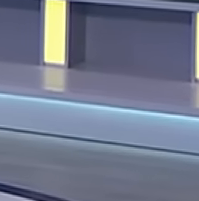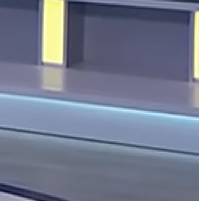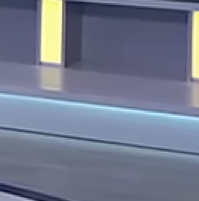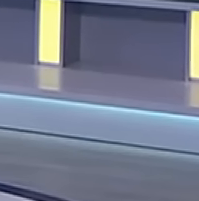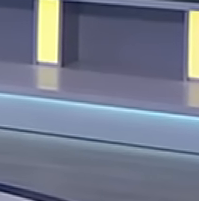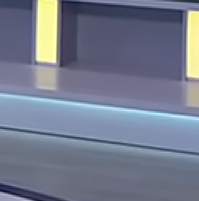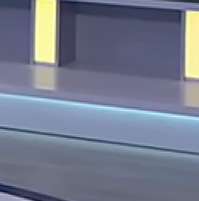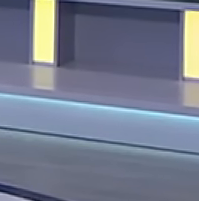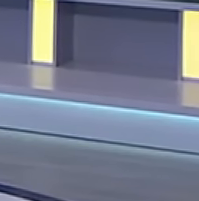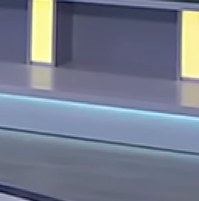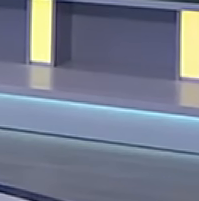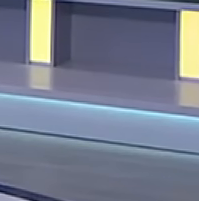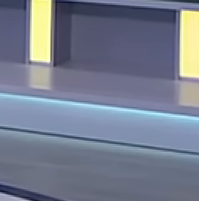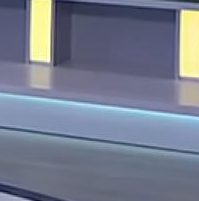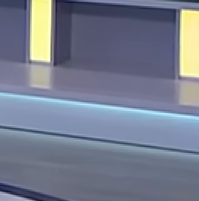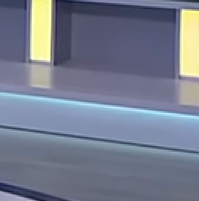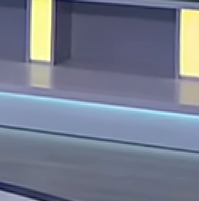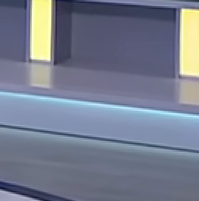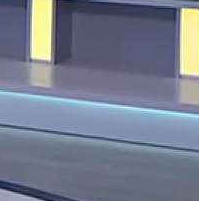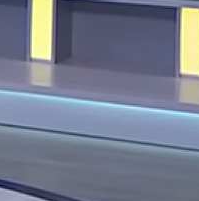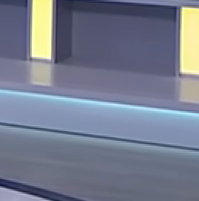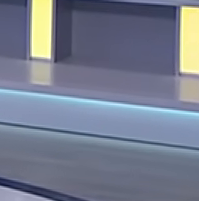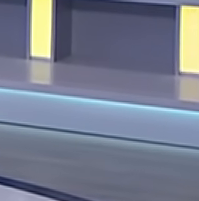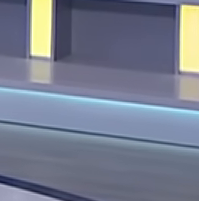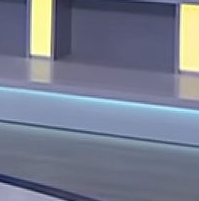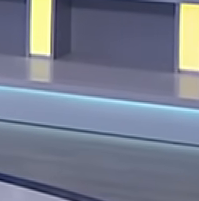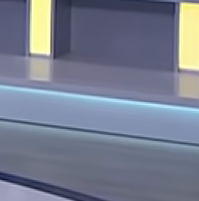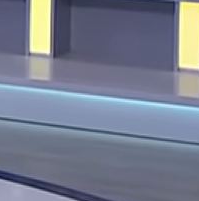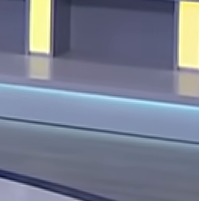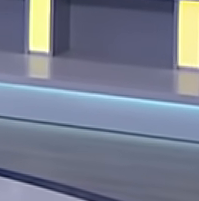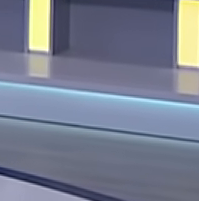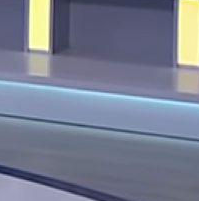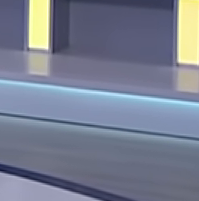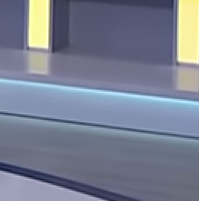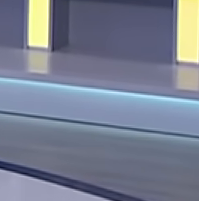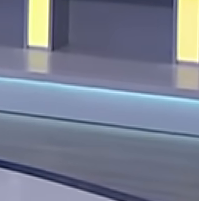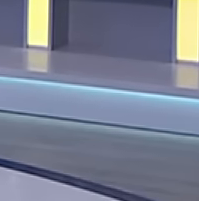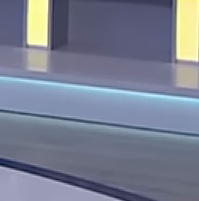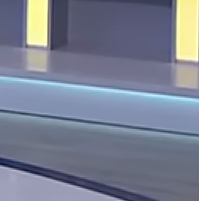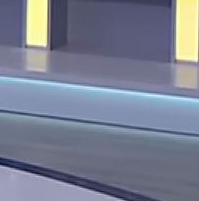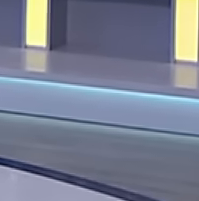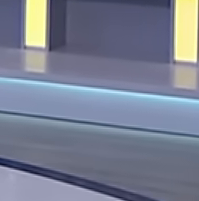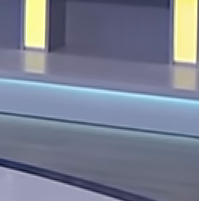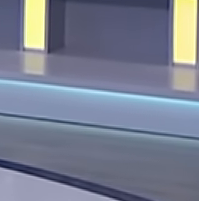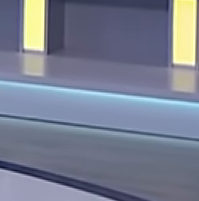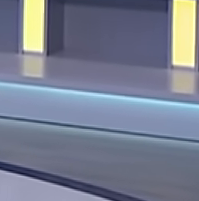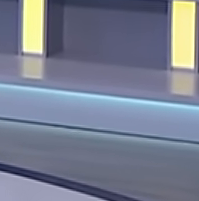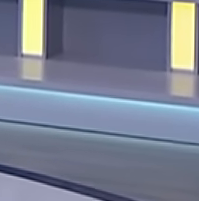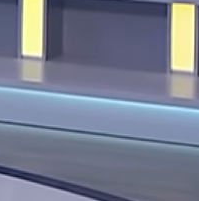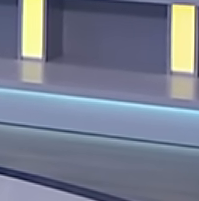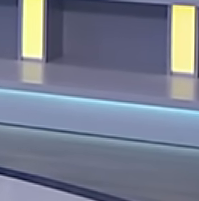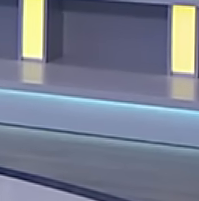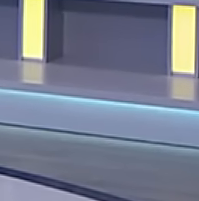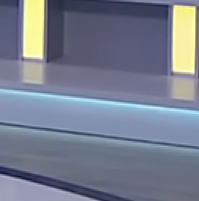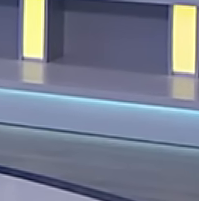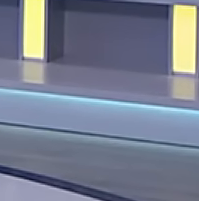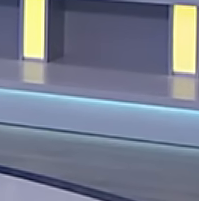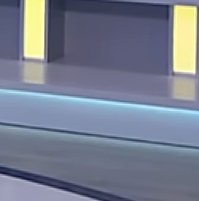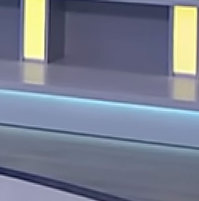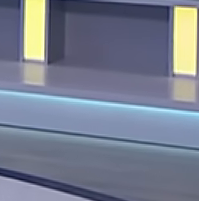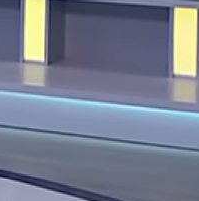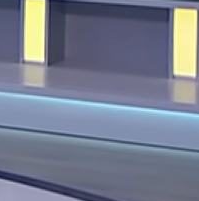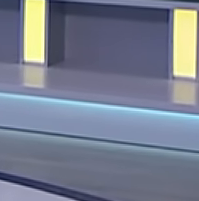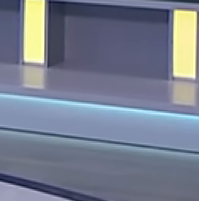este trabajo que están realizando allí a lo largo de la Avenida del Bombero y también la Rodríguez Bonín. Entonces, trate de salir temprano de casa para evitar este tipo